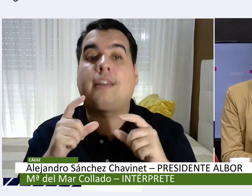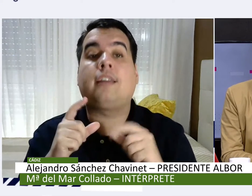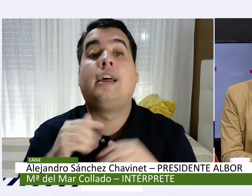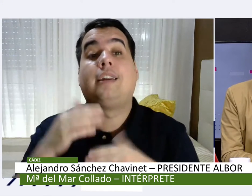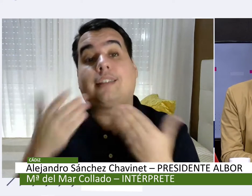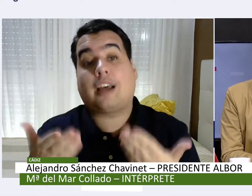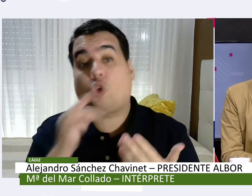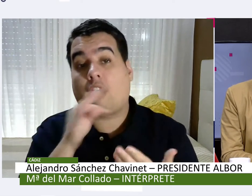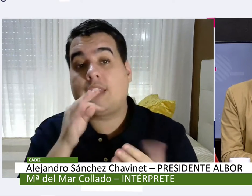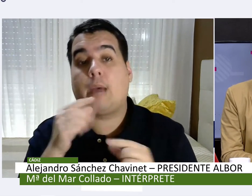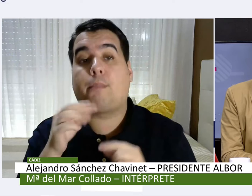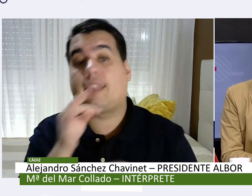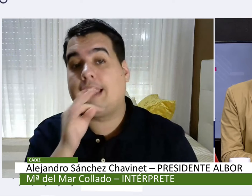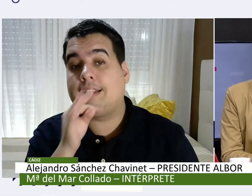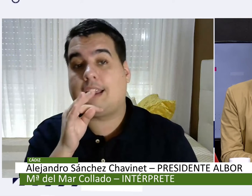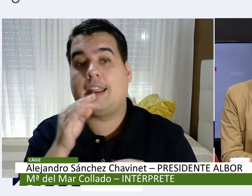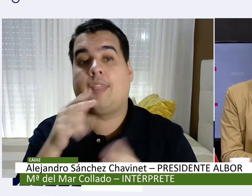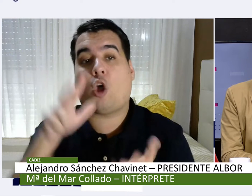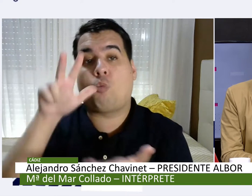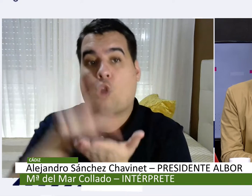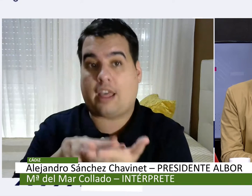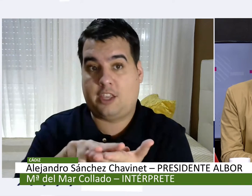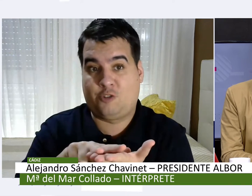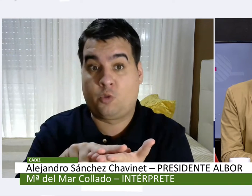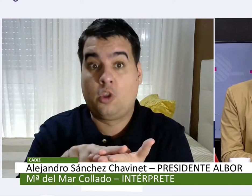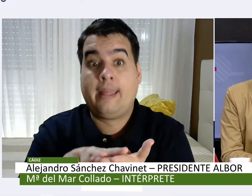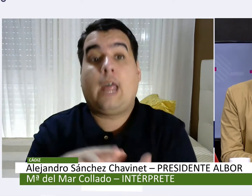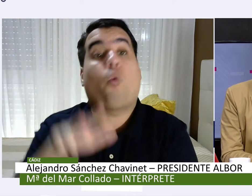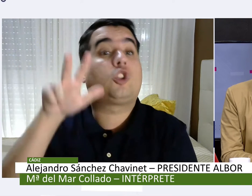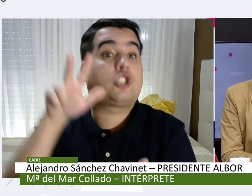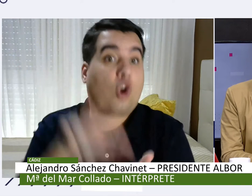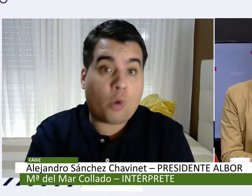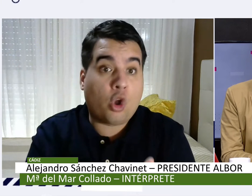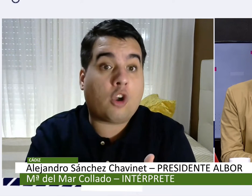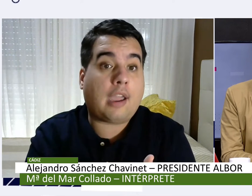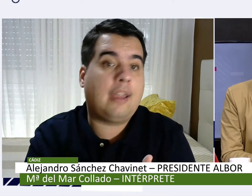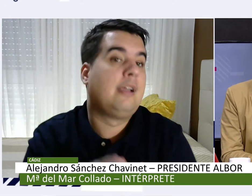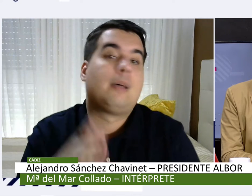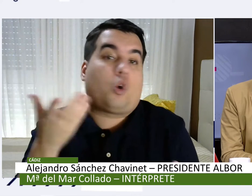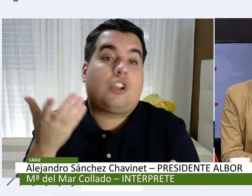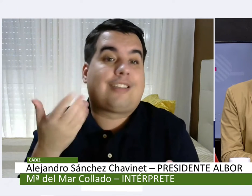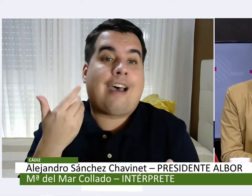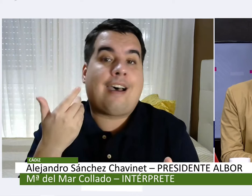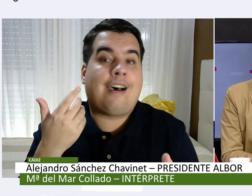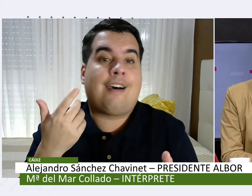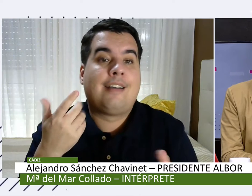una mascarilla que está todavía pendiente de homologación. Cuando se homologue,